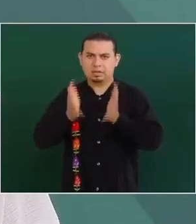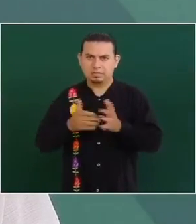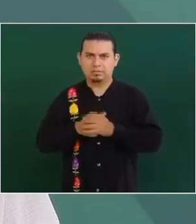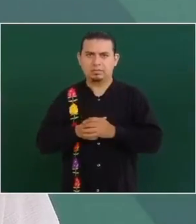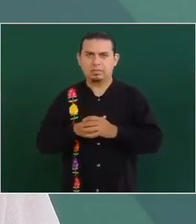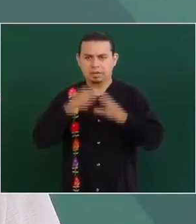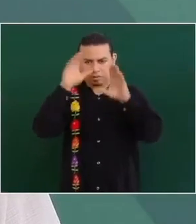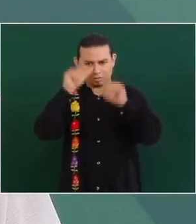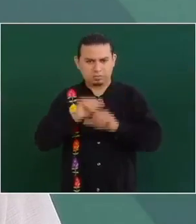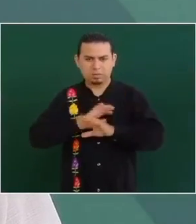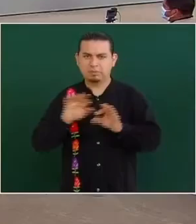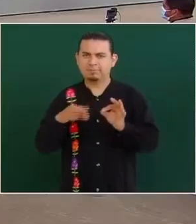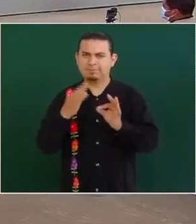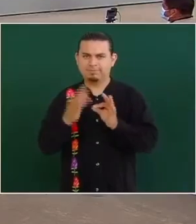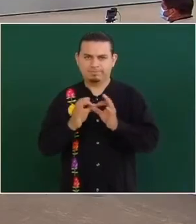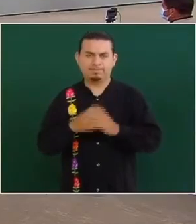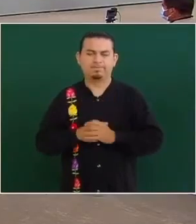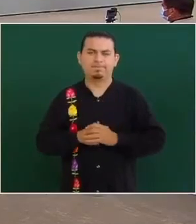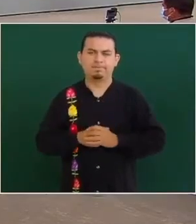el acuerdo.